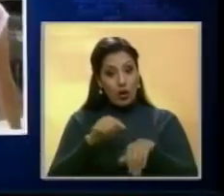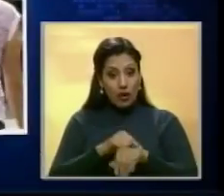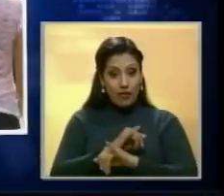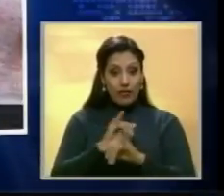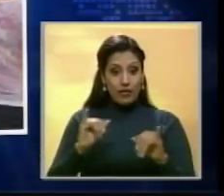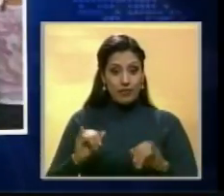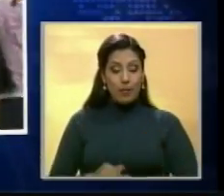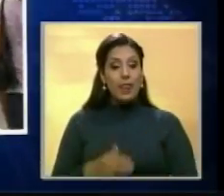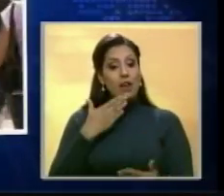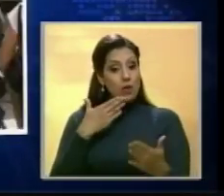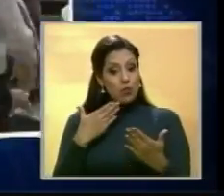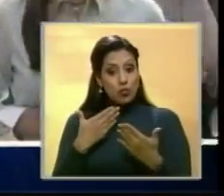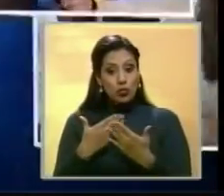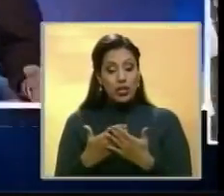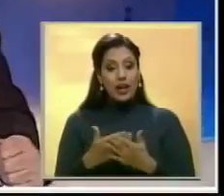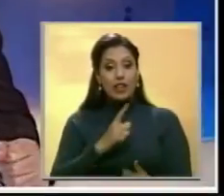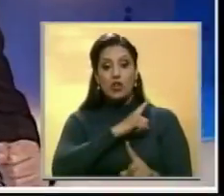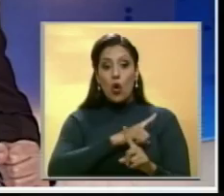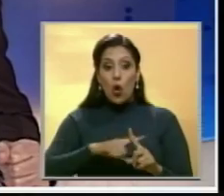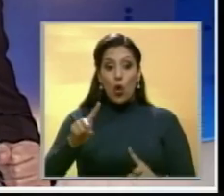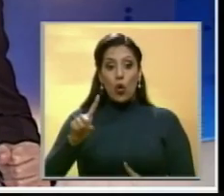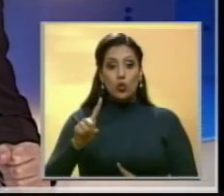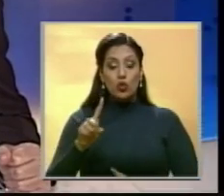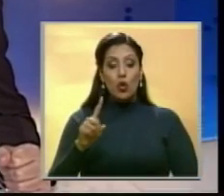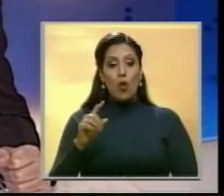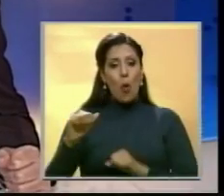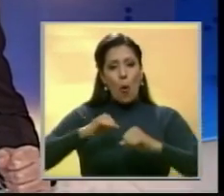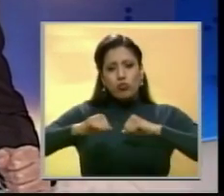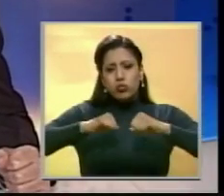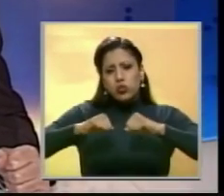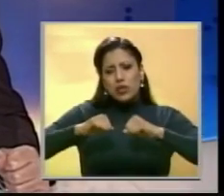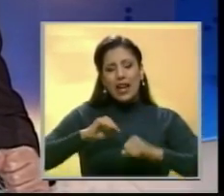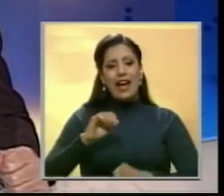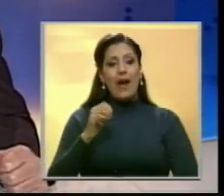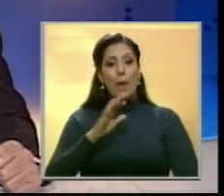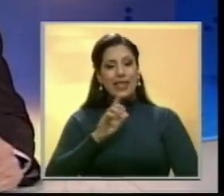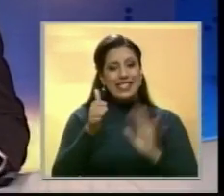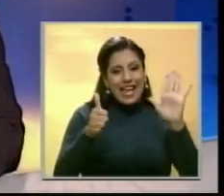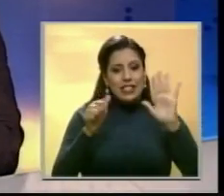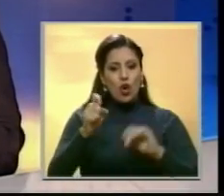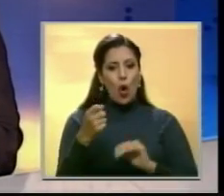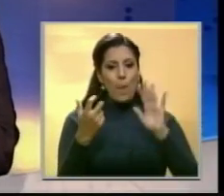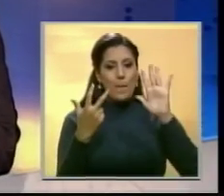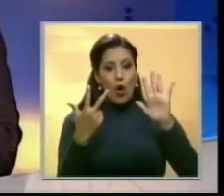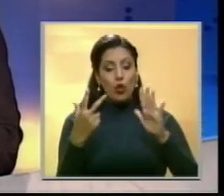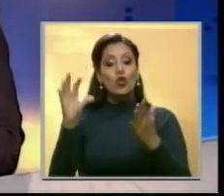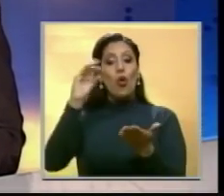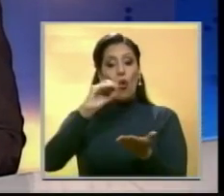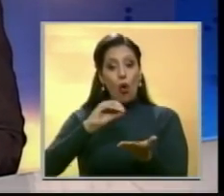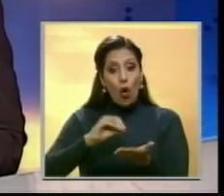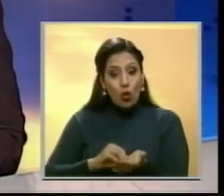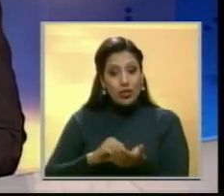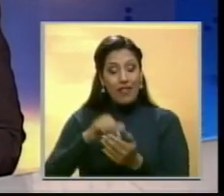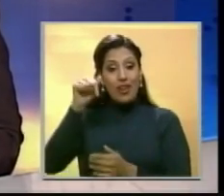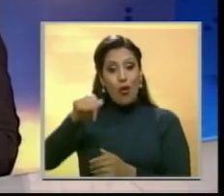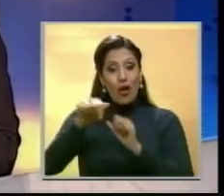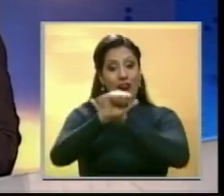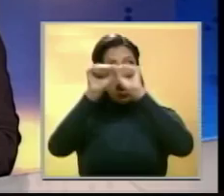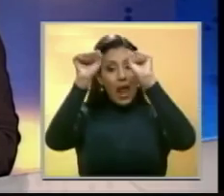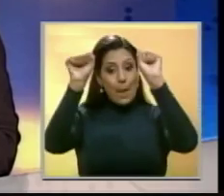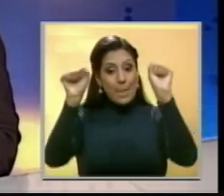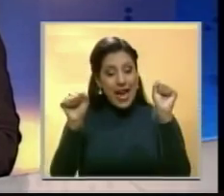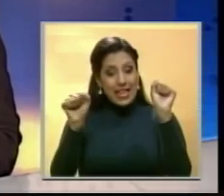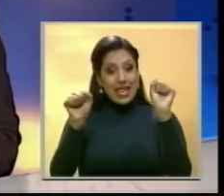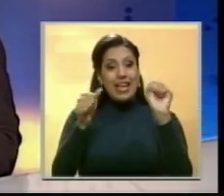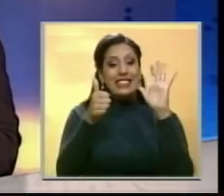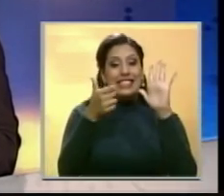hora. Muchísimas gracias, Fabiola. Amigos, si un sismo de magnitud 6,8 en la escala de Richter se registró hoy en horas de la